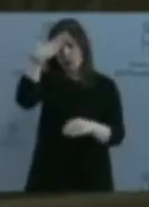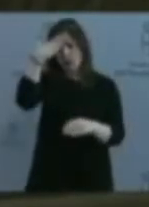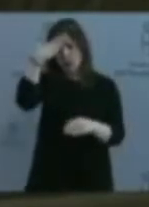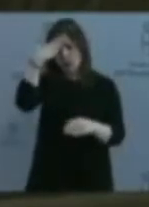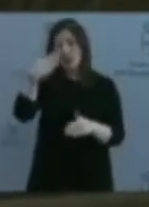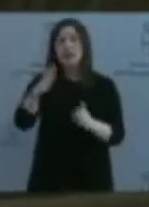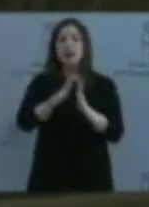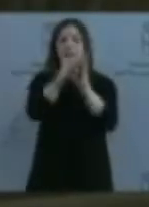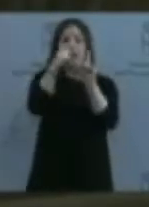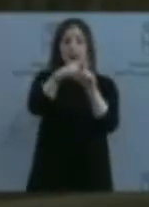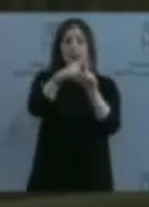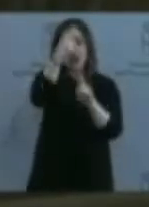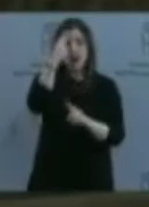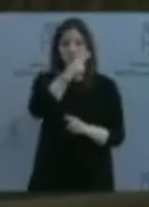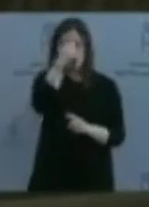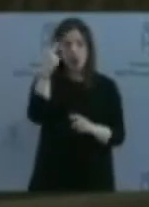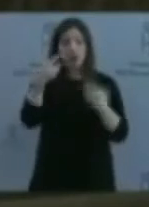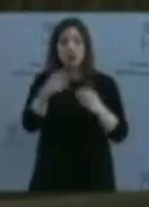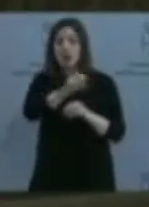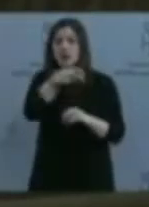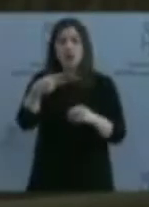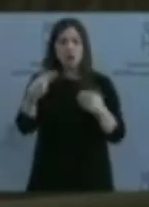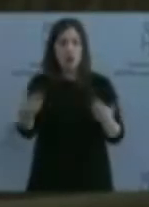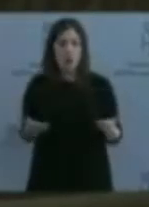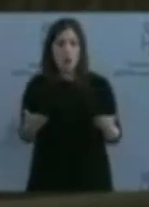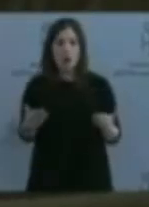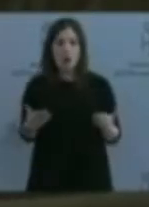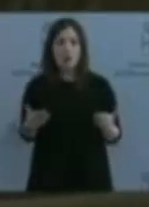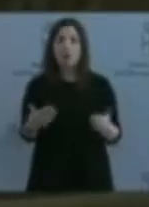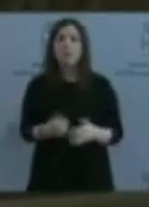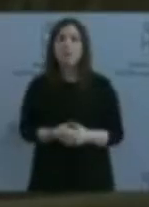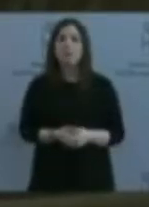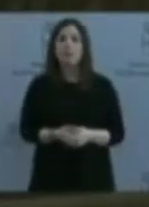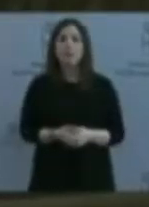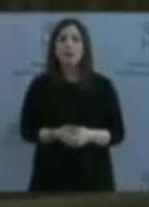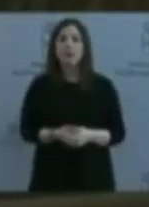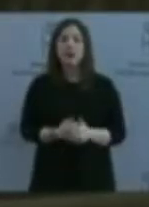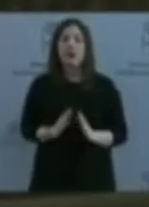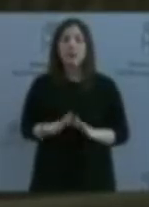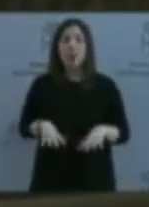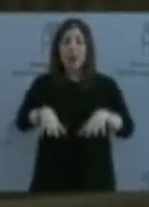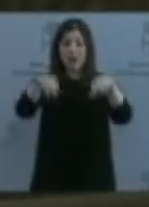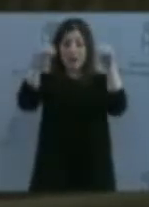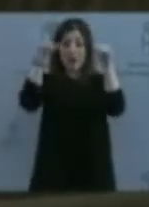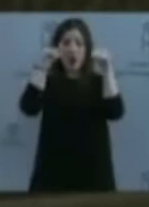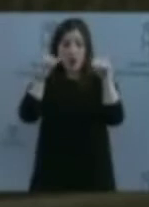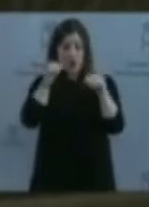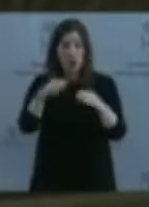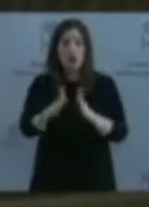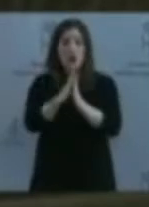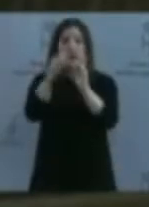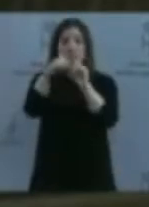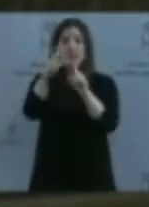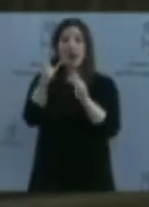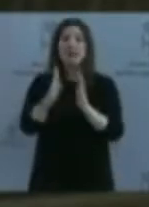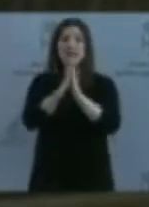se ha llegado a lo siguiente: la Catedral de Oviedo, la Iglesia de San Salvador de Priesca y la Iglesia de San Salvador